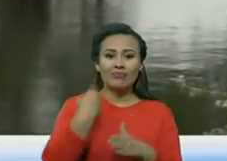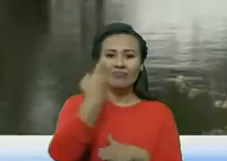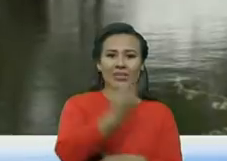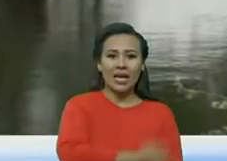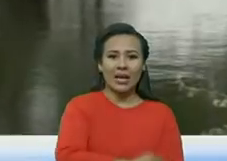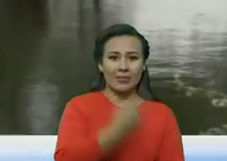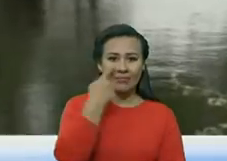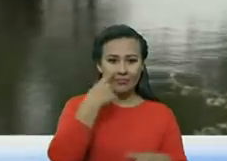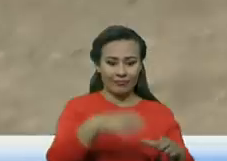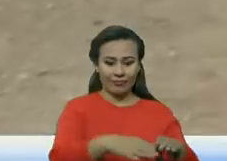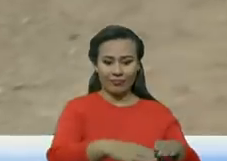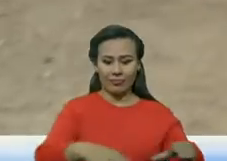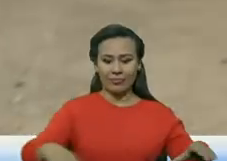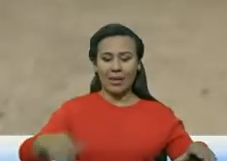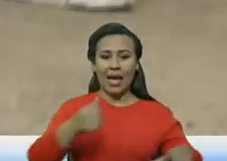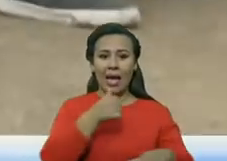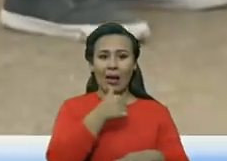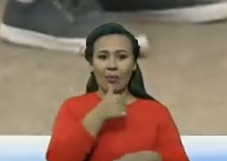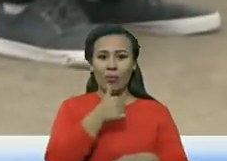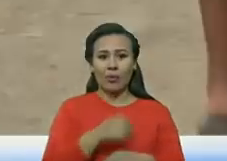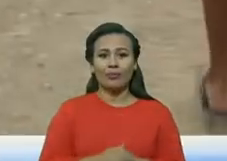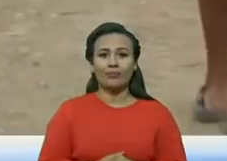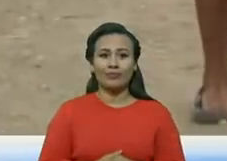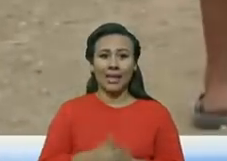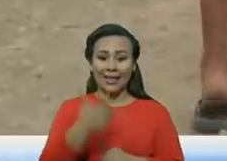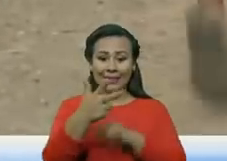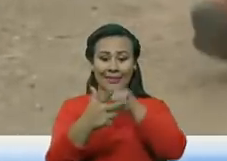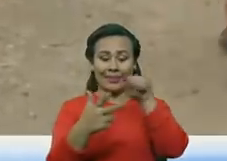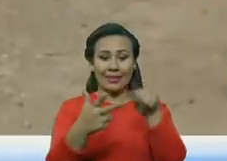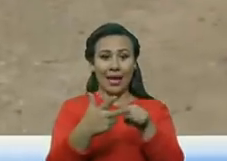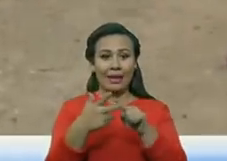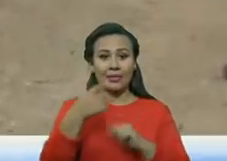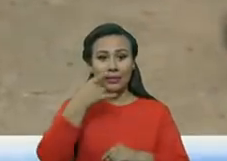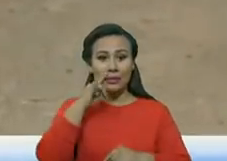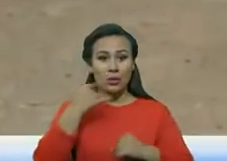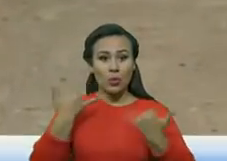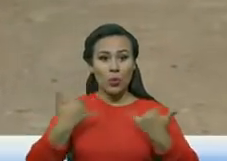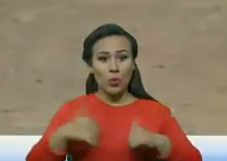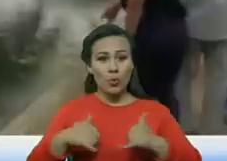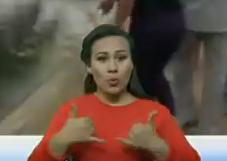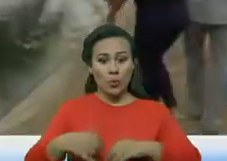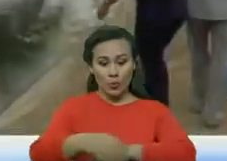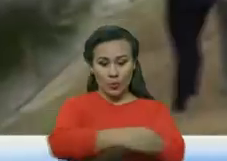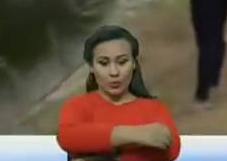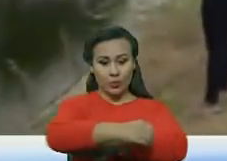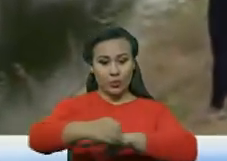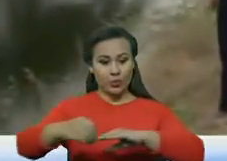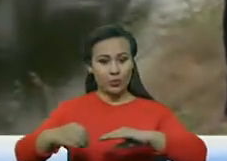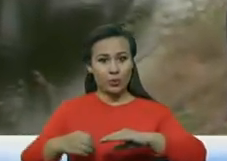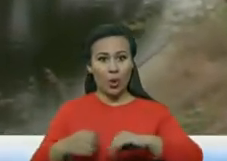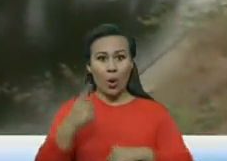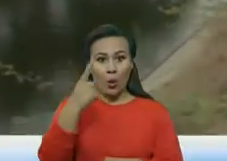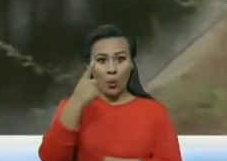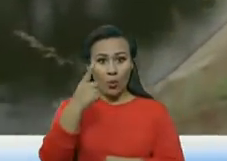agua que lindera la población. Al parecer, tres infantes estaban jugando en la orilla del canal. Uno de ellos habría caído al agua.